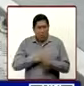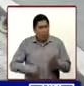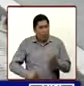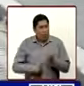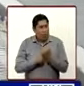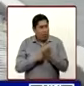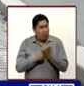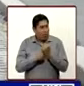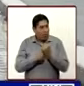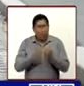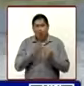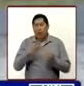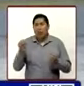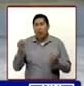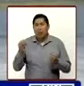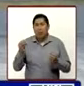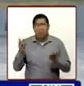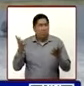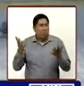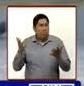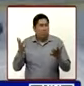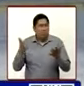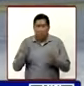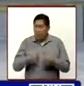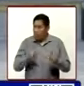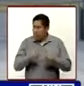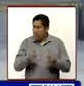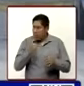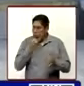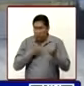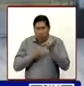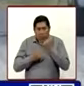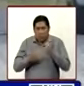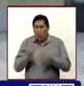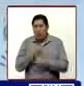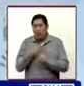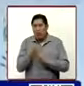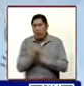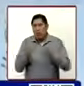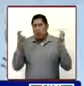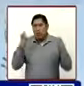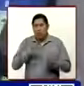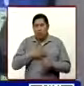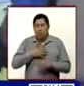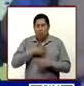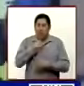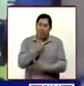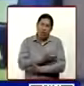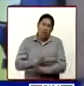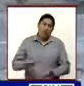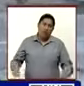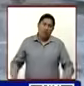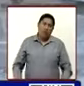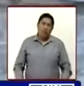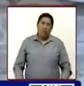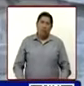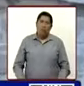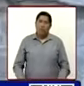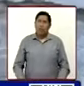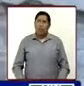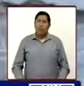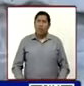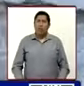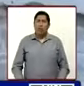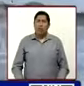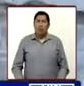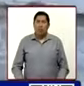colaborando, los especialistas de trata y tráfico sobre el caso de mi hija. A la chica no